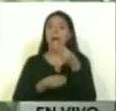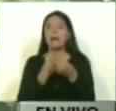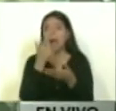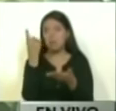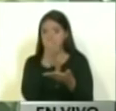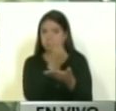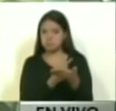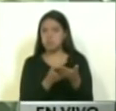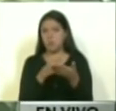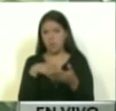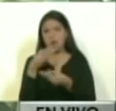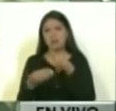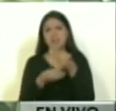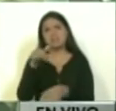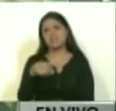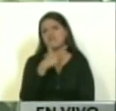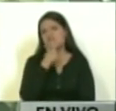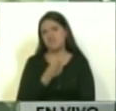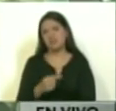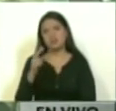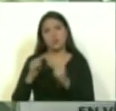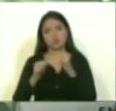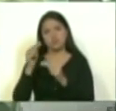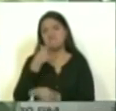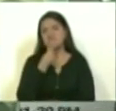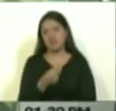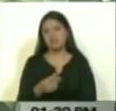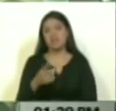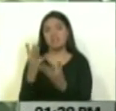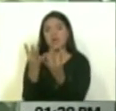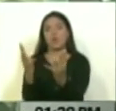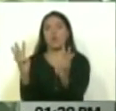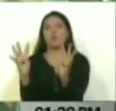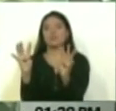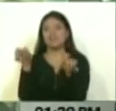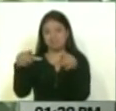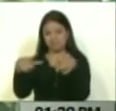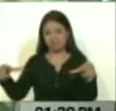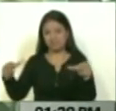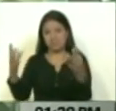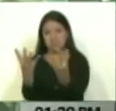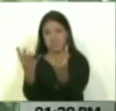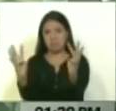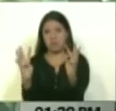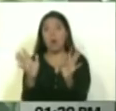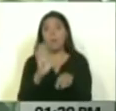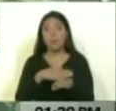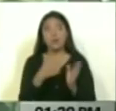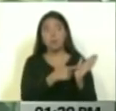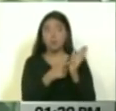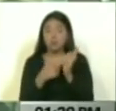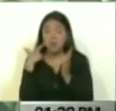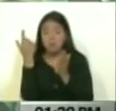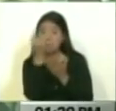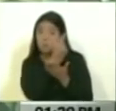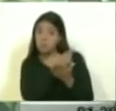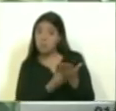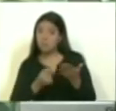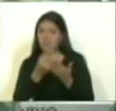funcional, fácilmente construible, de concha acústica. Porque me presentaron un modelo, bueno,